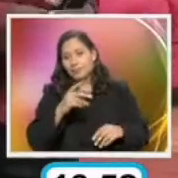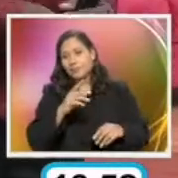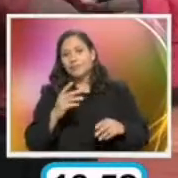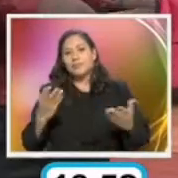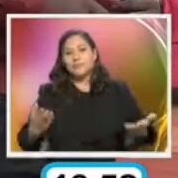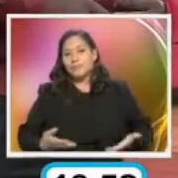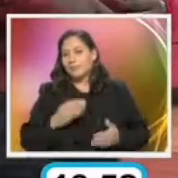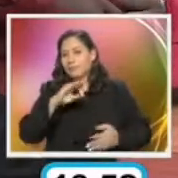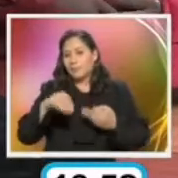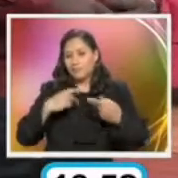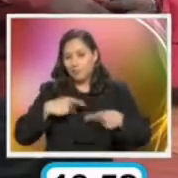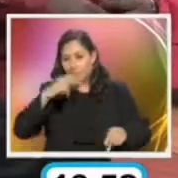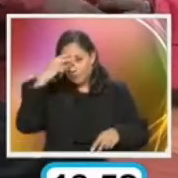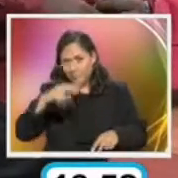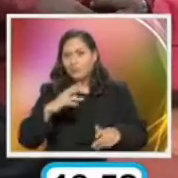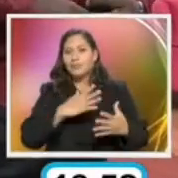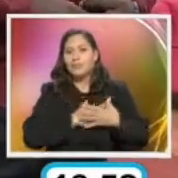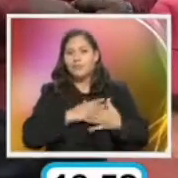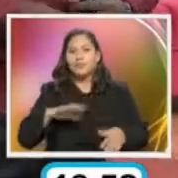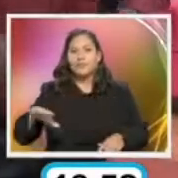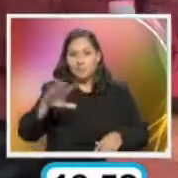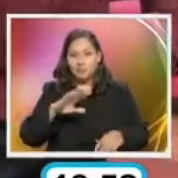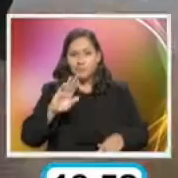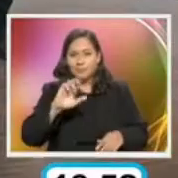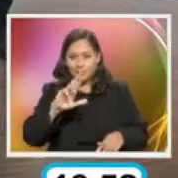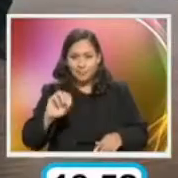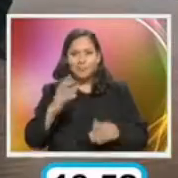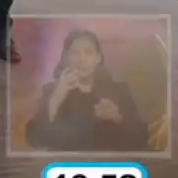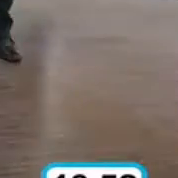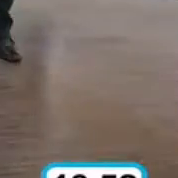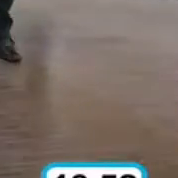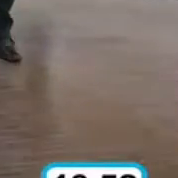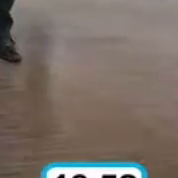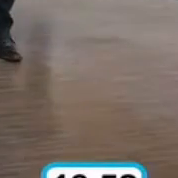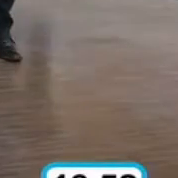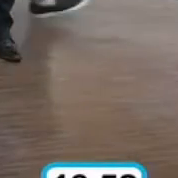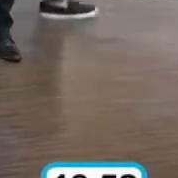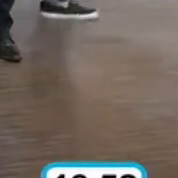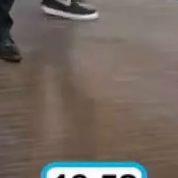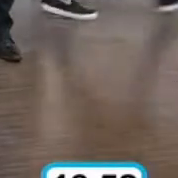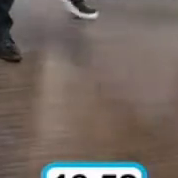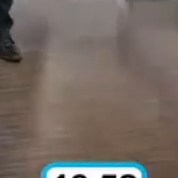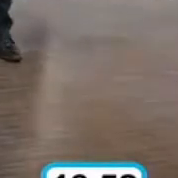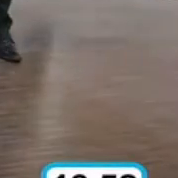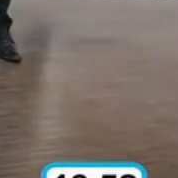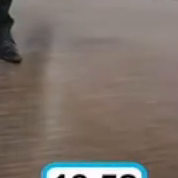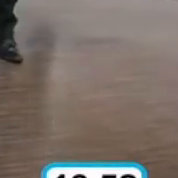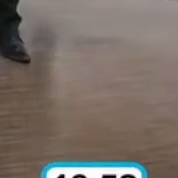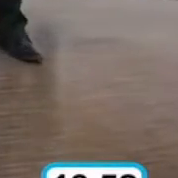pusieron a bailar a todo México y es Amor de Barrio. Claro que sí. con ¡Cumbia muchísimo Benavides!